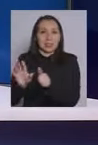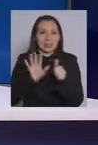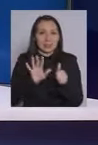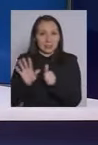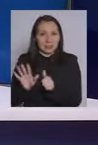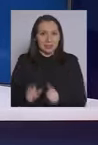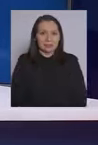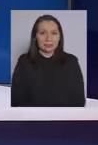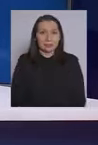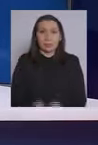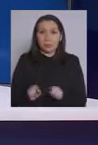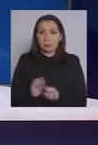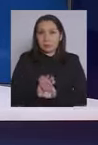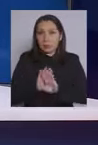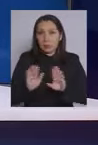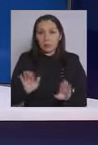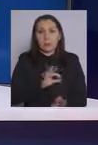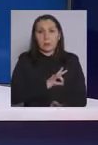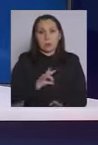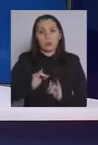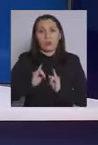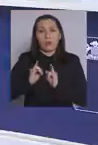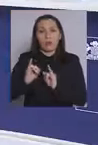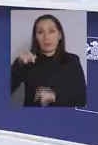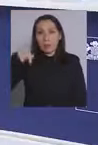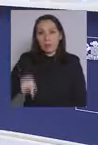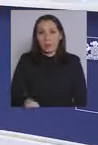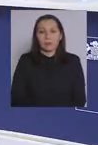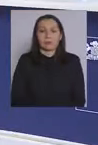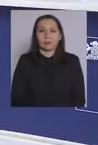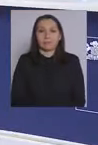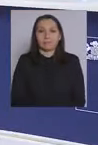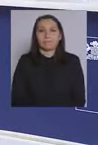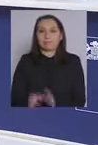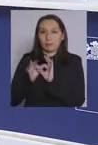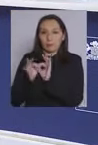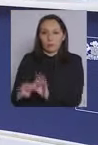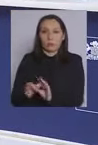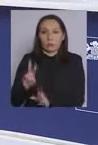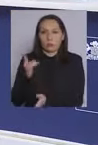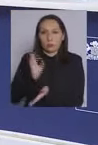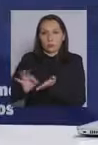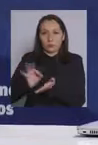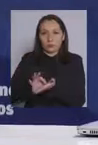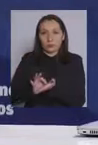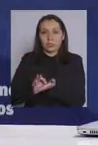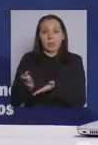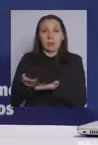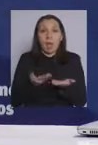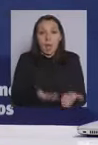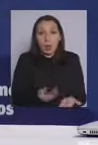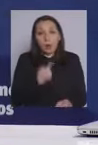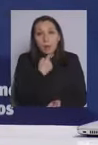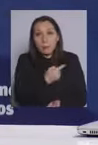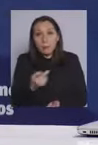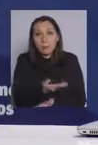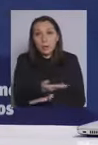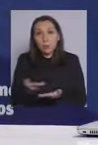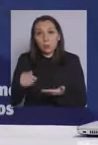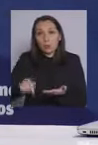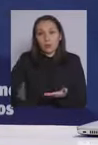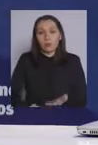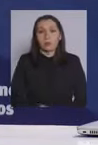800-726-666. Eso es todo, ministro, en cuanto al reporte del día de hoy. Muchas gracias, subsecretario. Pasamos a las preguntas del